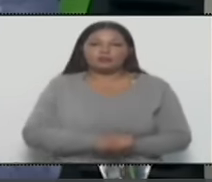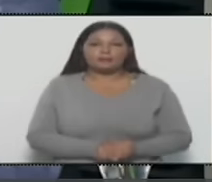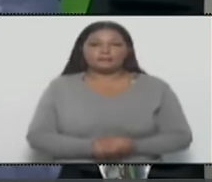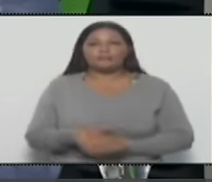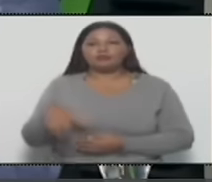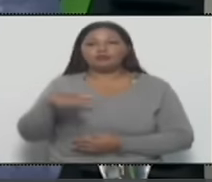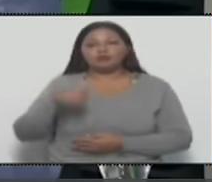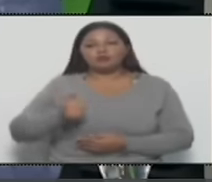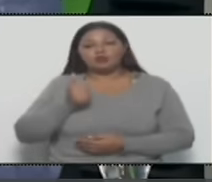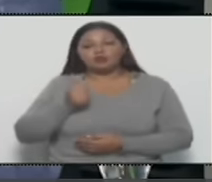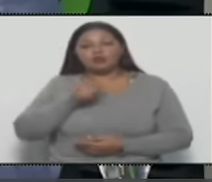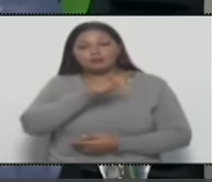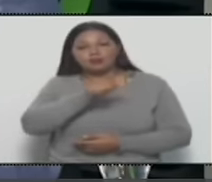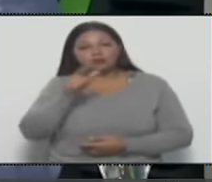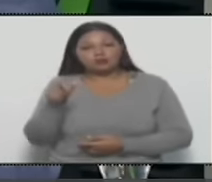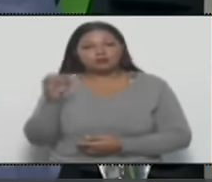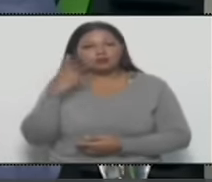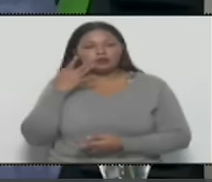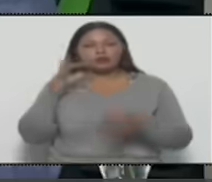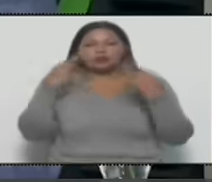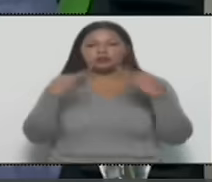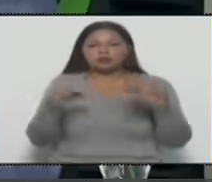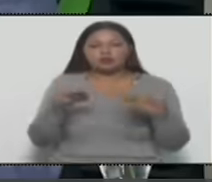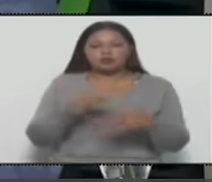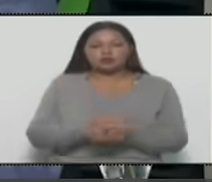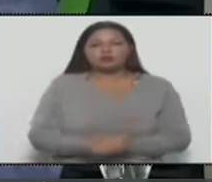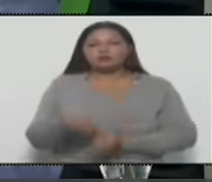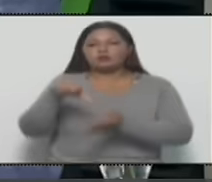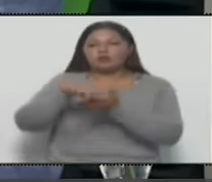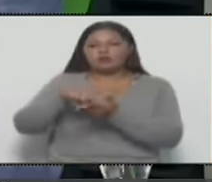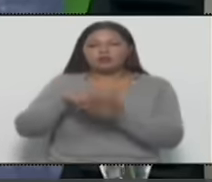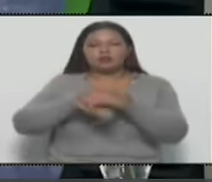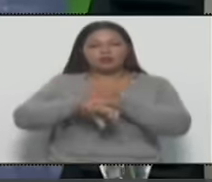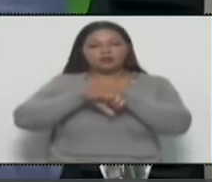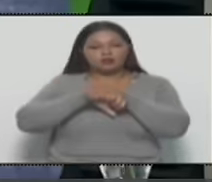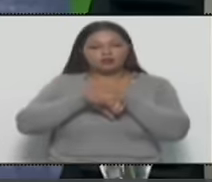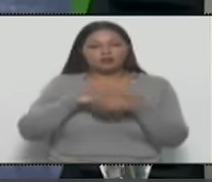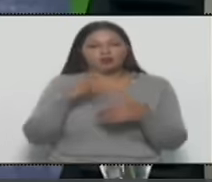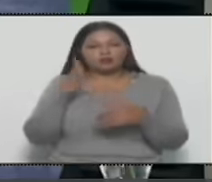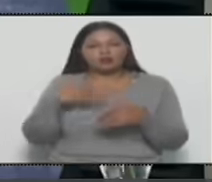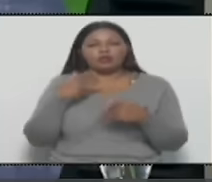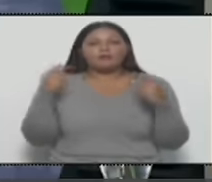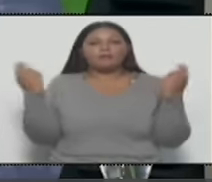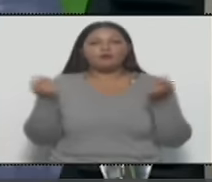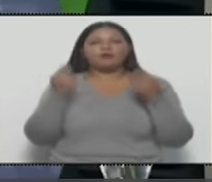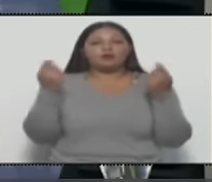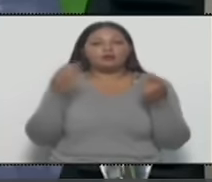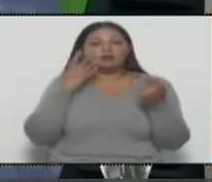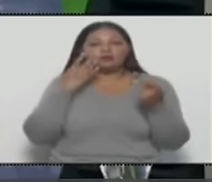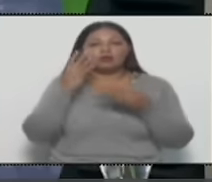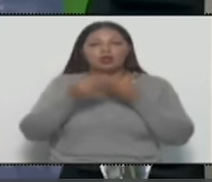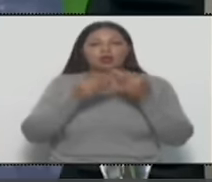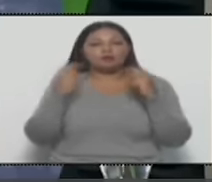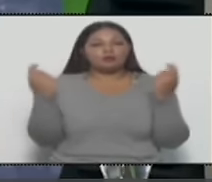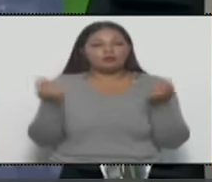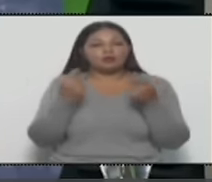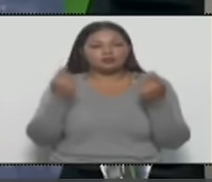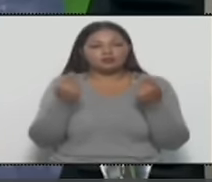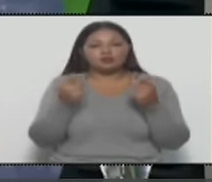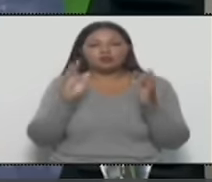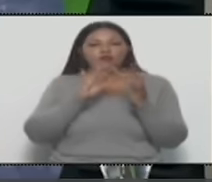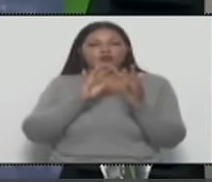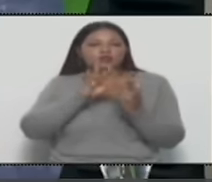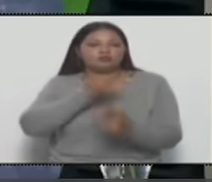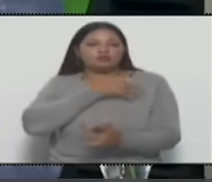cualquier persona natural, cualquier persona ciudadano del Reino Unido que publique o haga una publicación en una red social